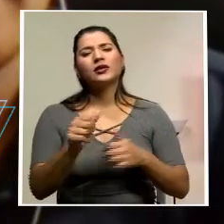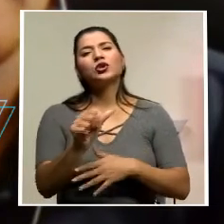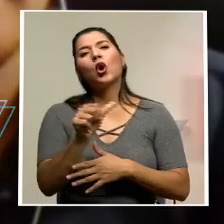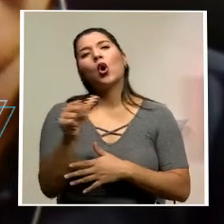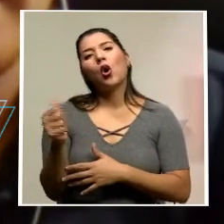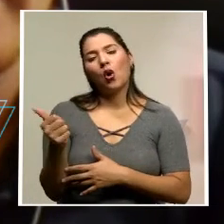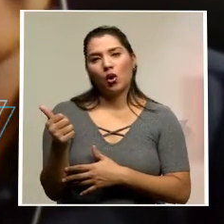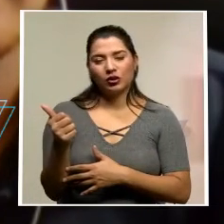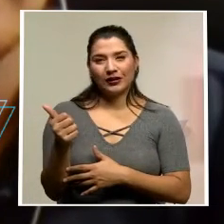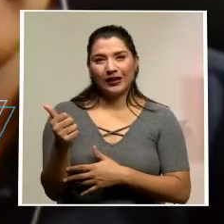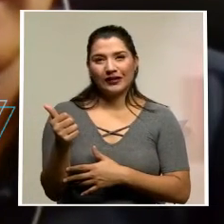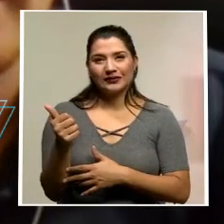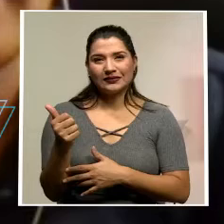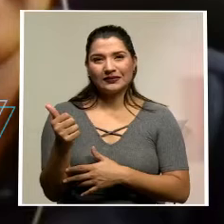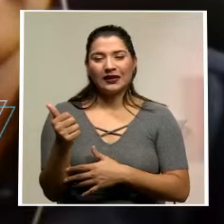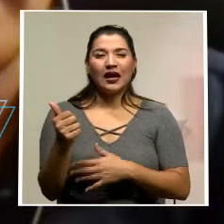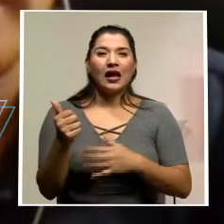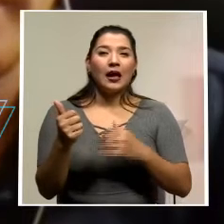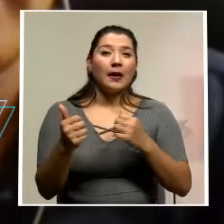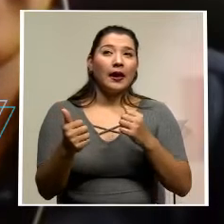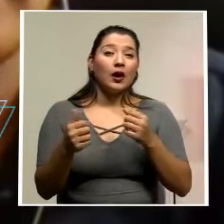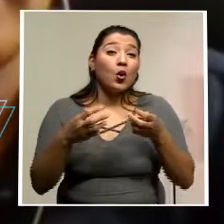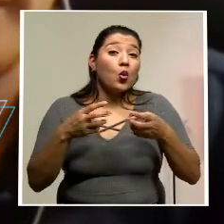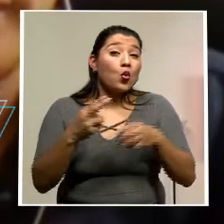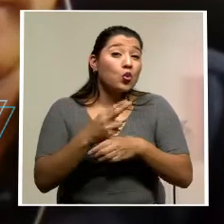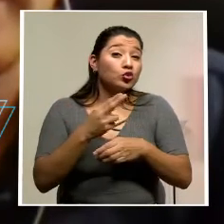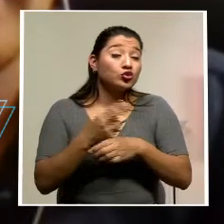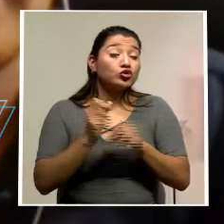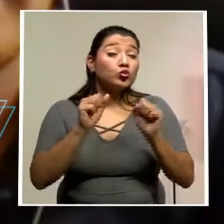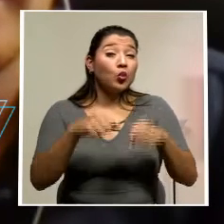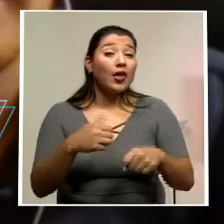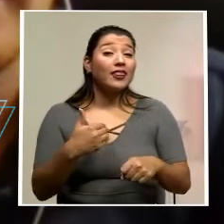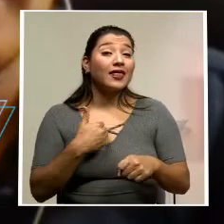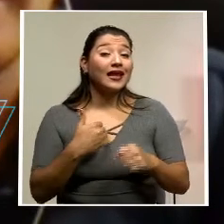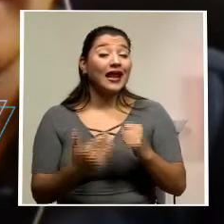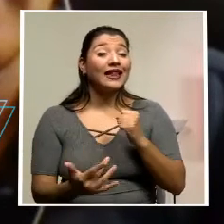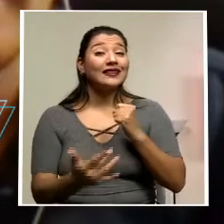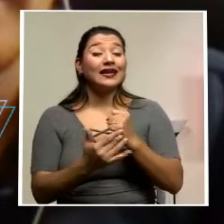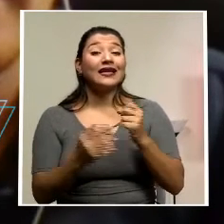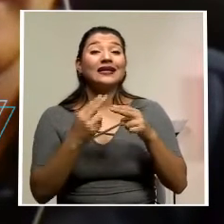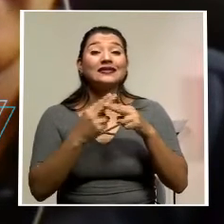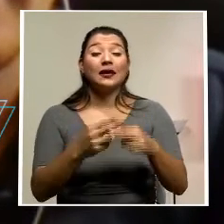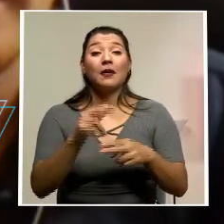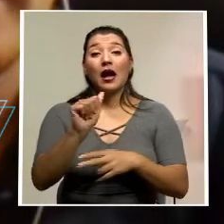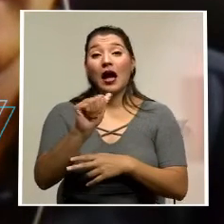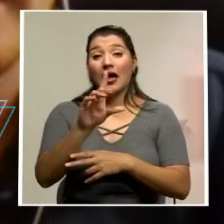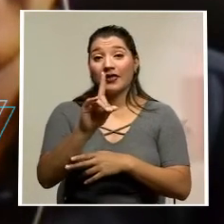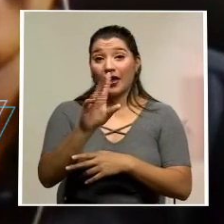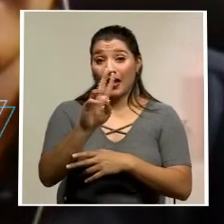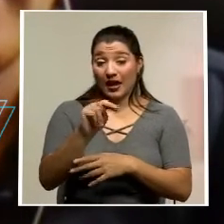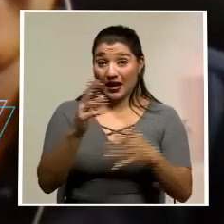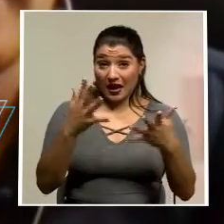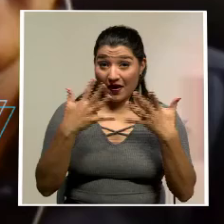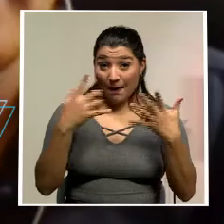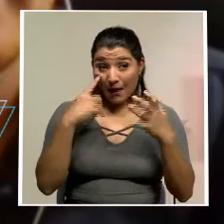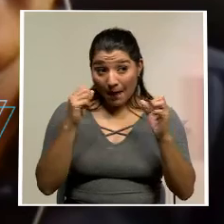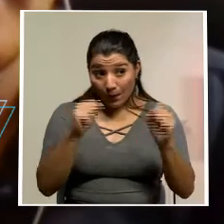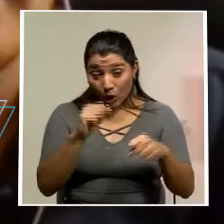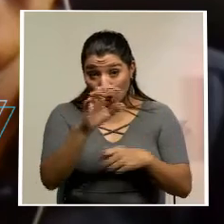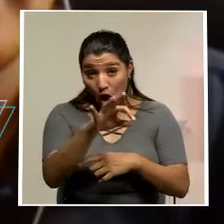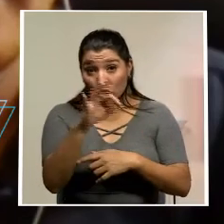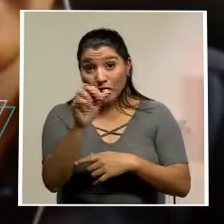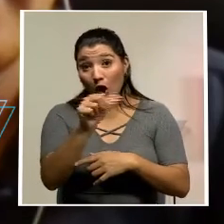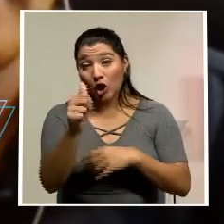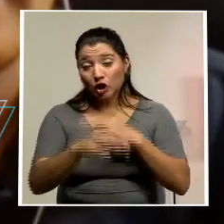tener la técnica del ADN ambiental para rastrear especies que tal vez están en peligro de extinción en